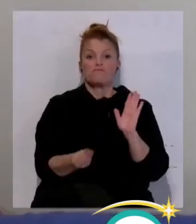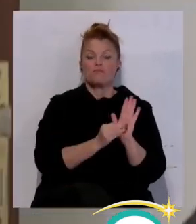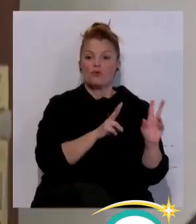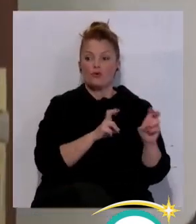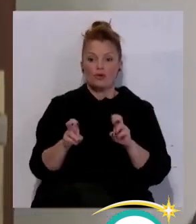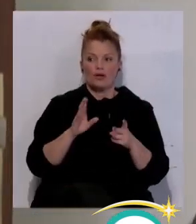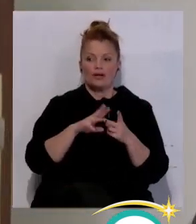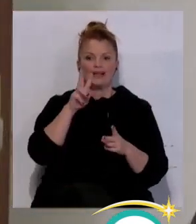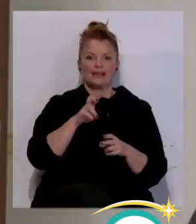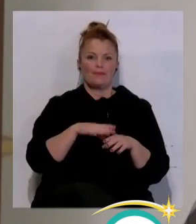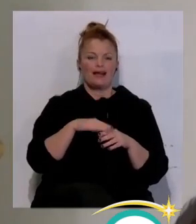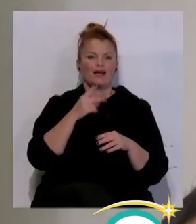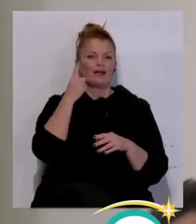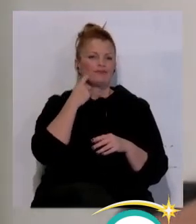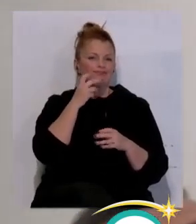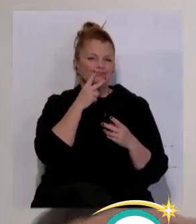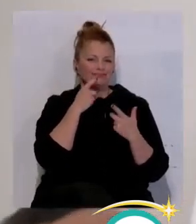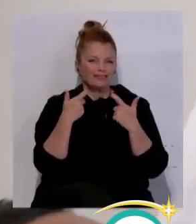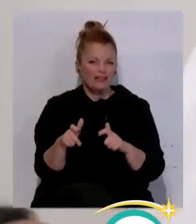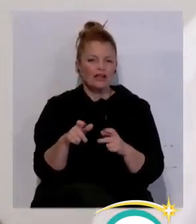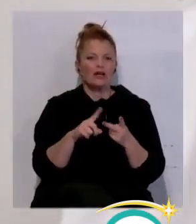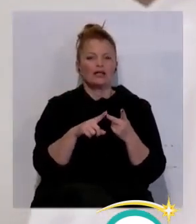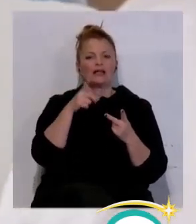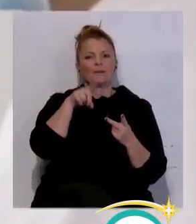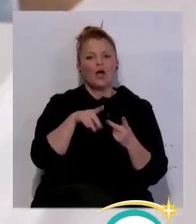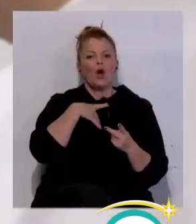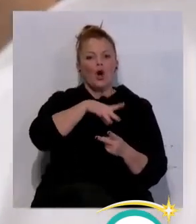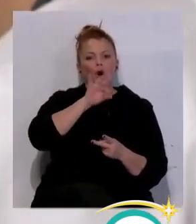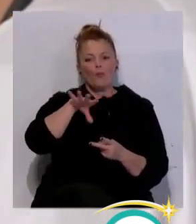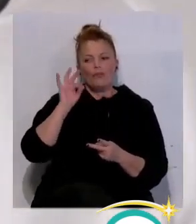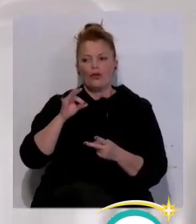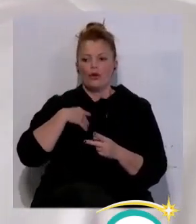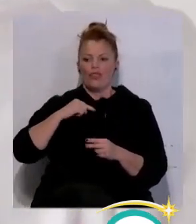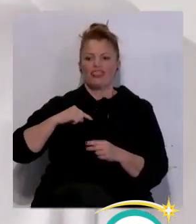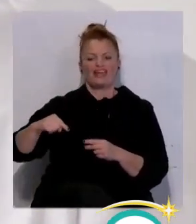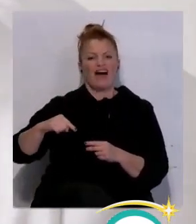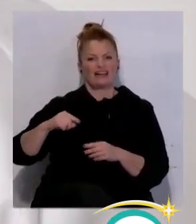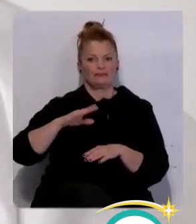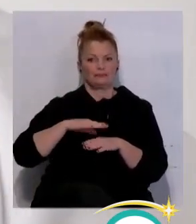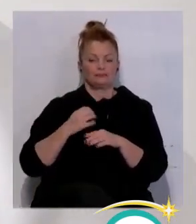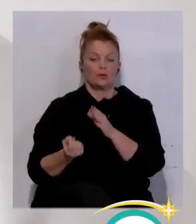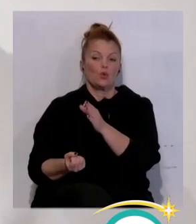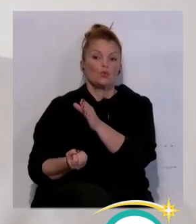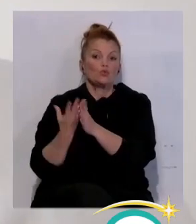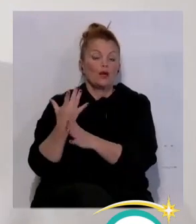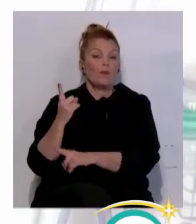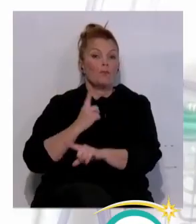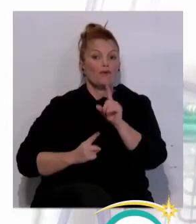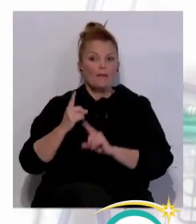de la deshabitación tabáquica, y tenemos también nosotros la opción de poder derivar a nuestros pacientes cuando van surgiendo algún tipo de